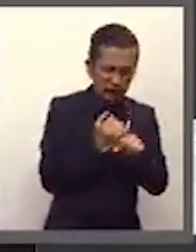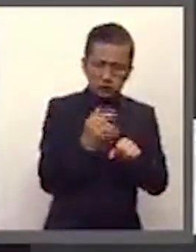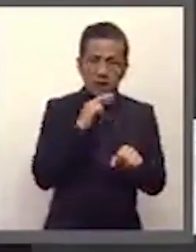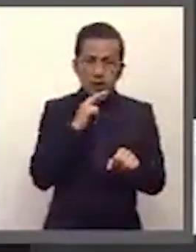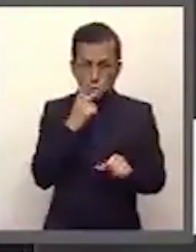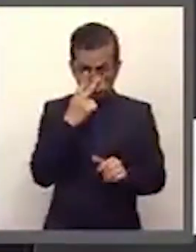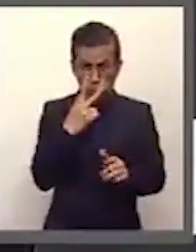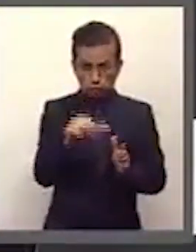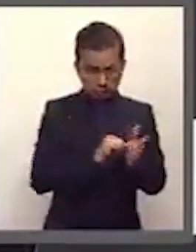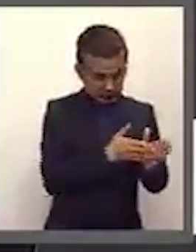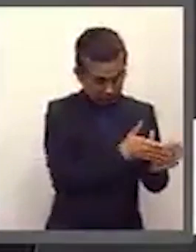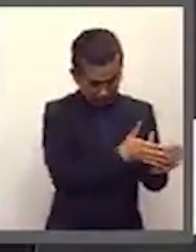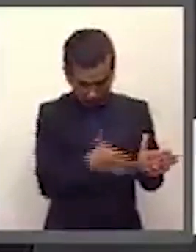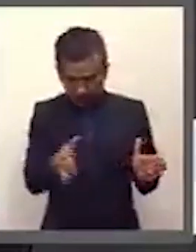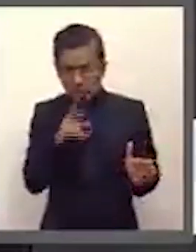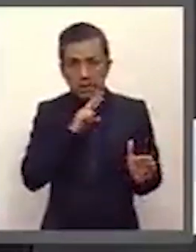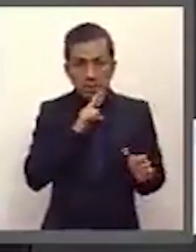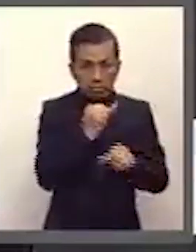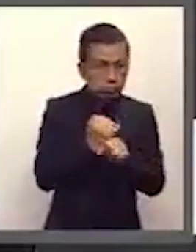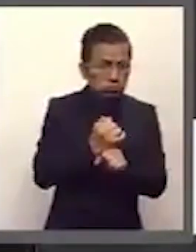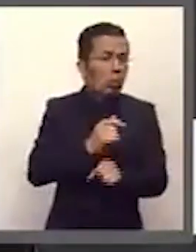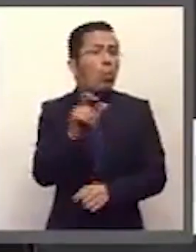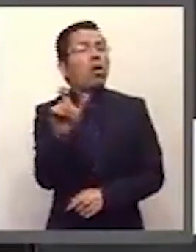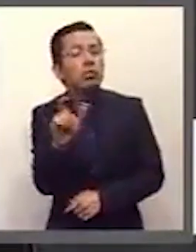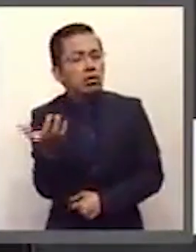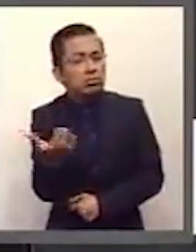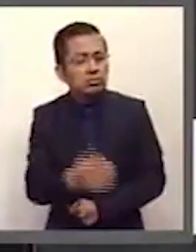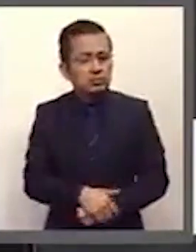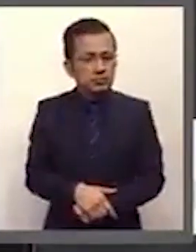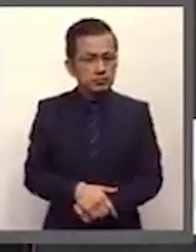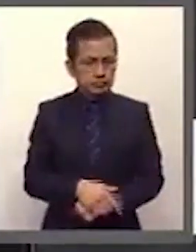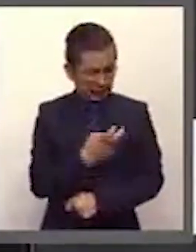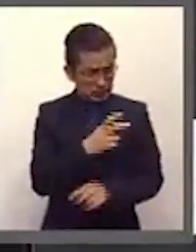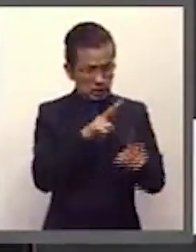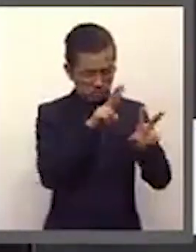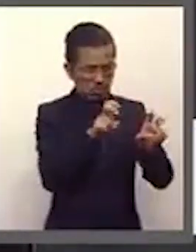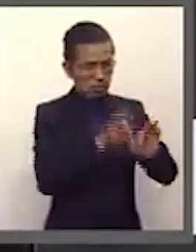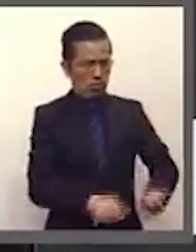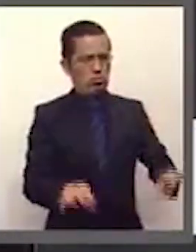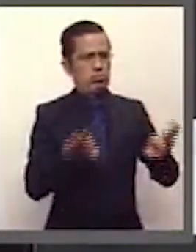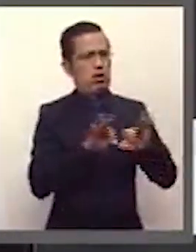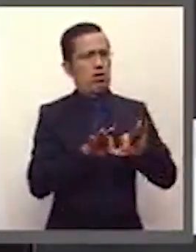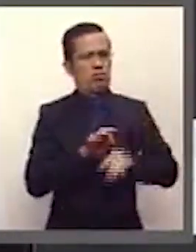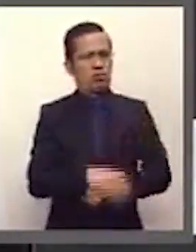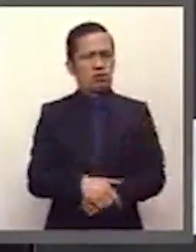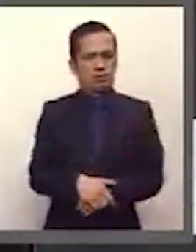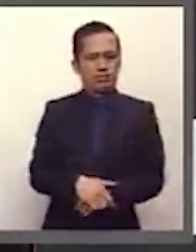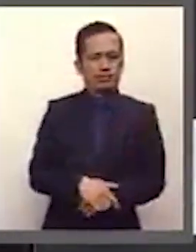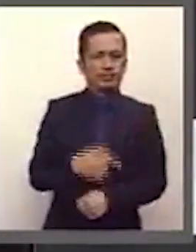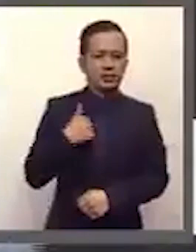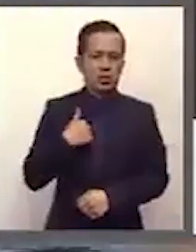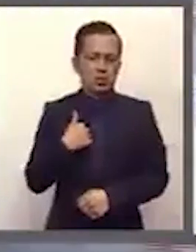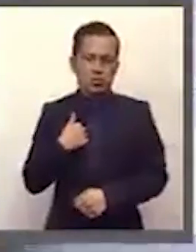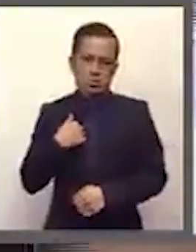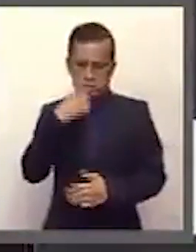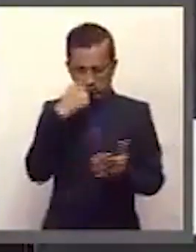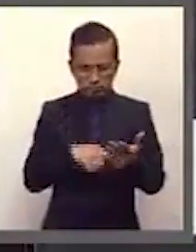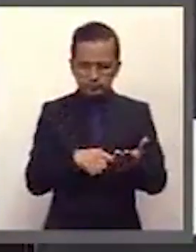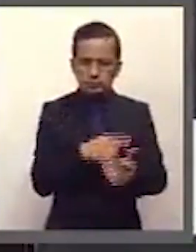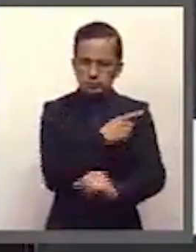de un asunto tan importante. A mí me parece que se debe esclarecer a cabalidad lo que